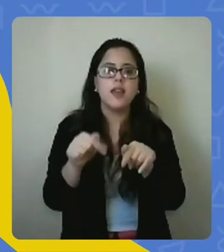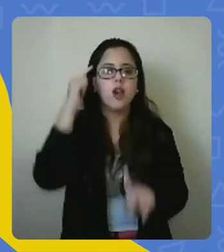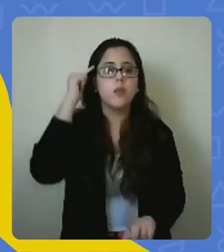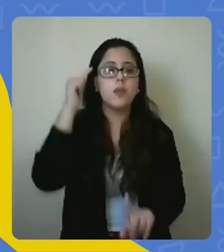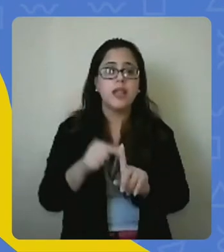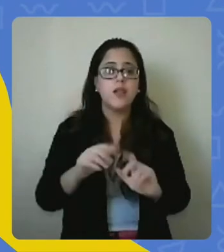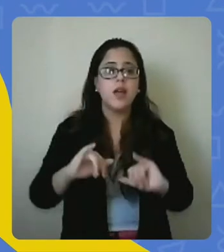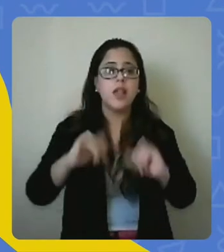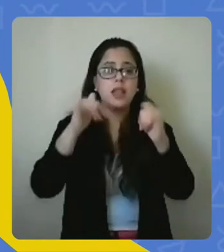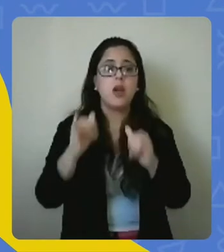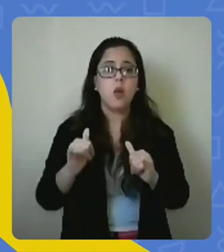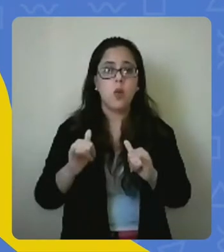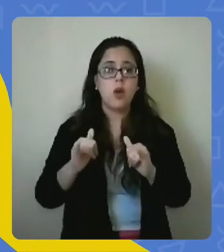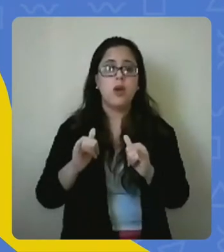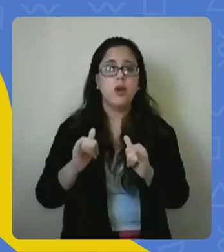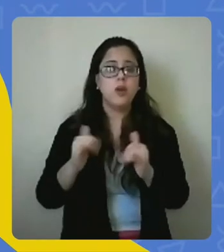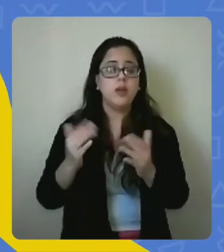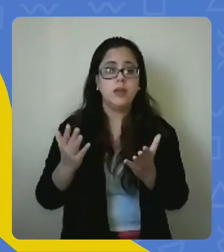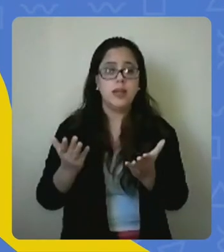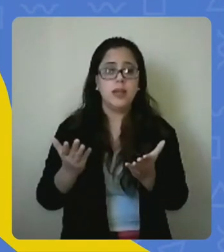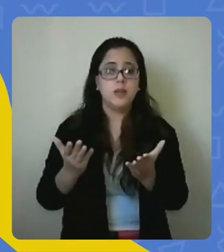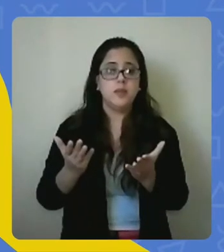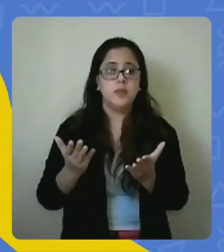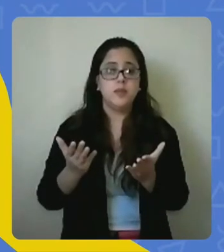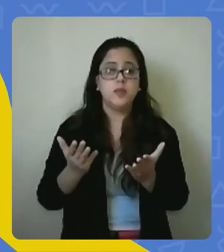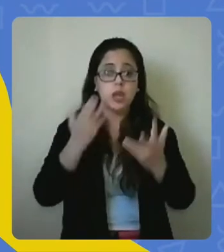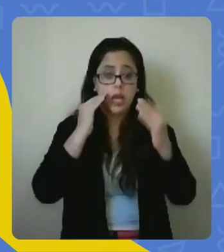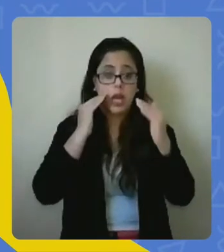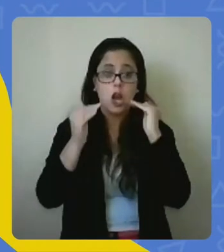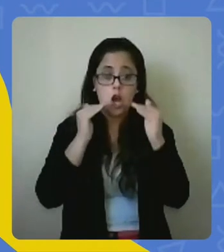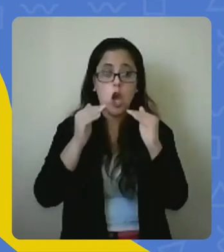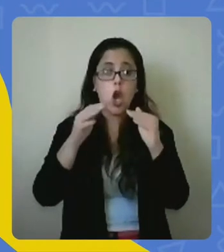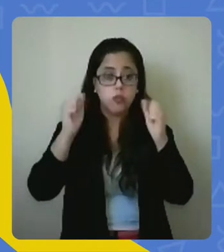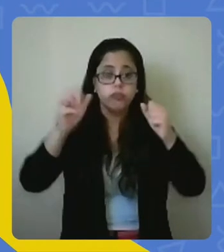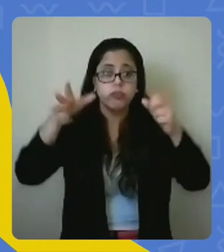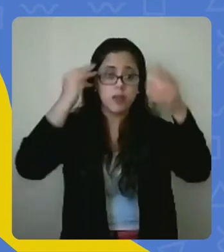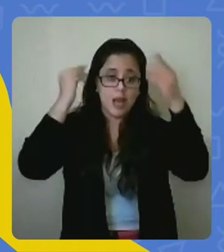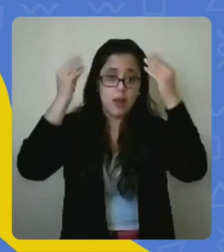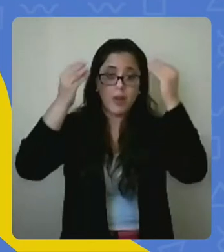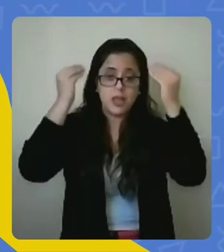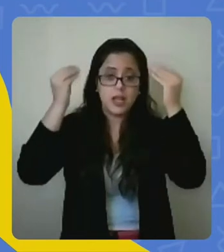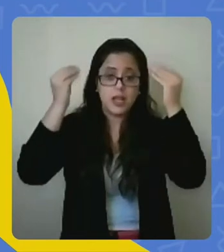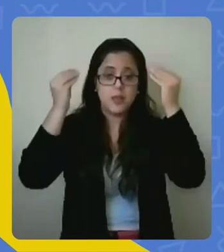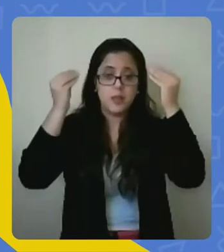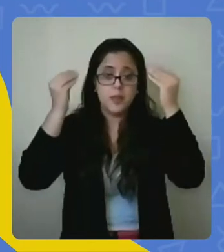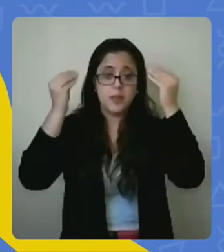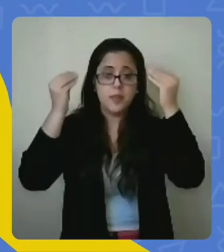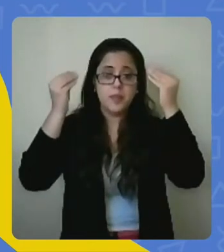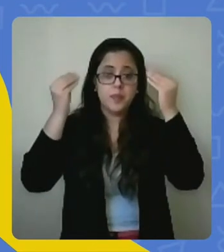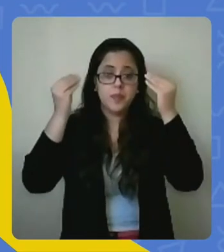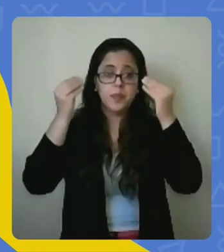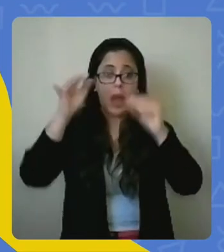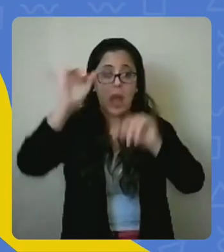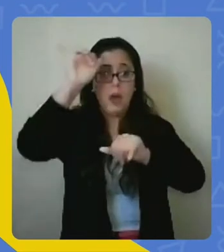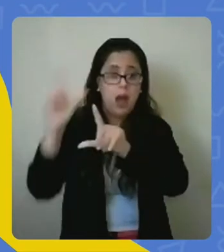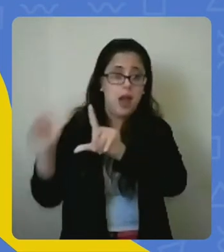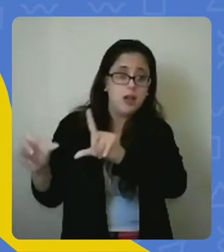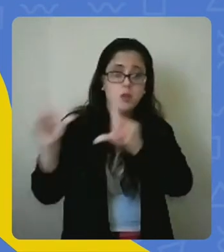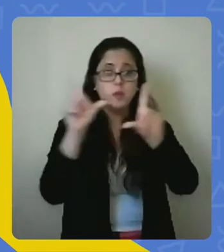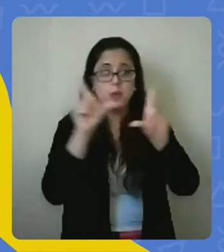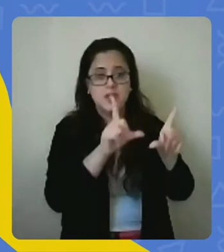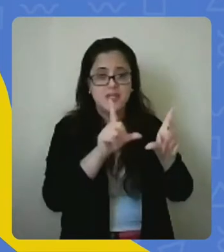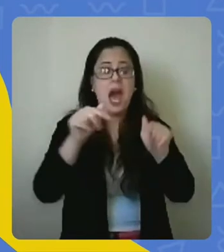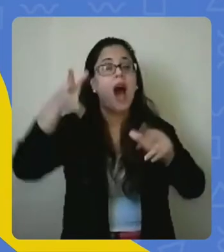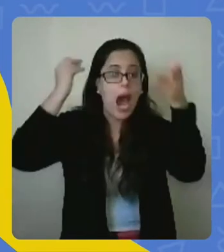es también que los chicos aprendan que aprendan no